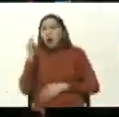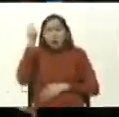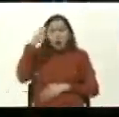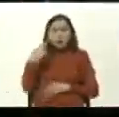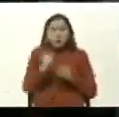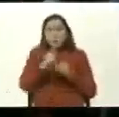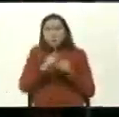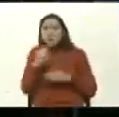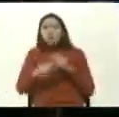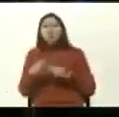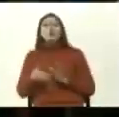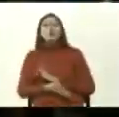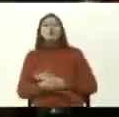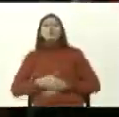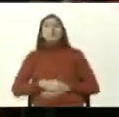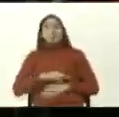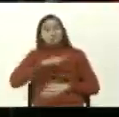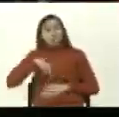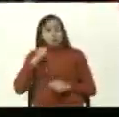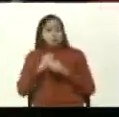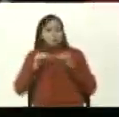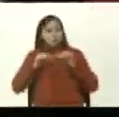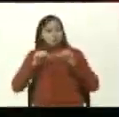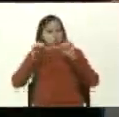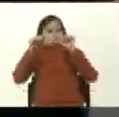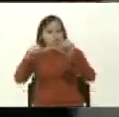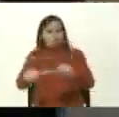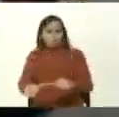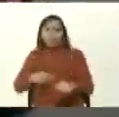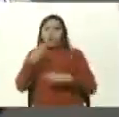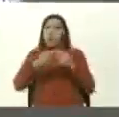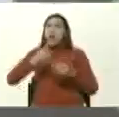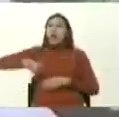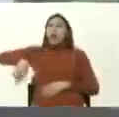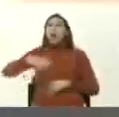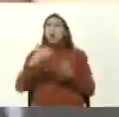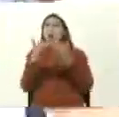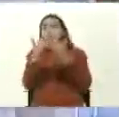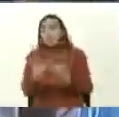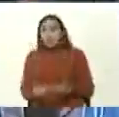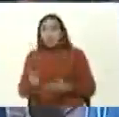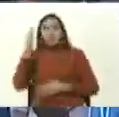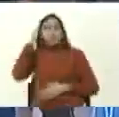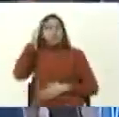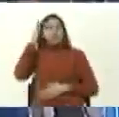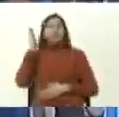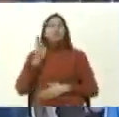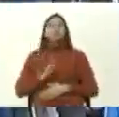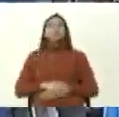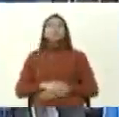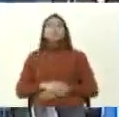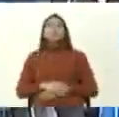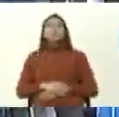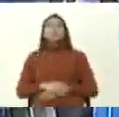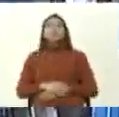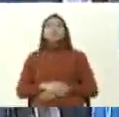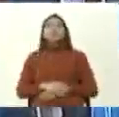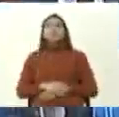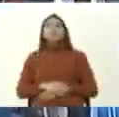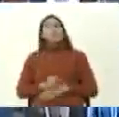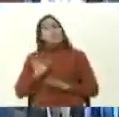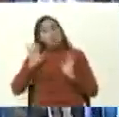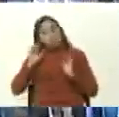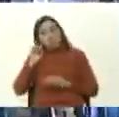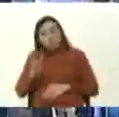fin, estamos trabajando permanentemente para que ellos se identifiquen alguno de ellos que pueda tener, si es que lo